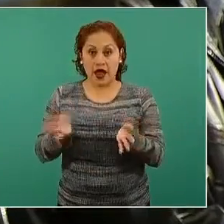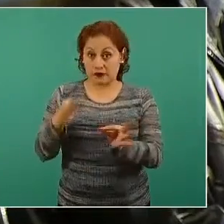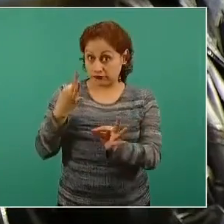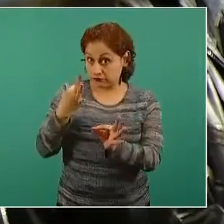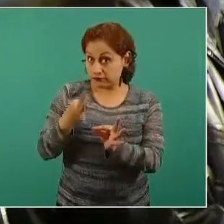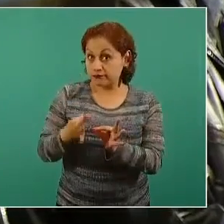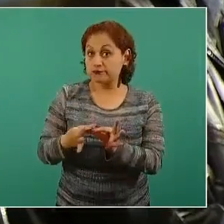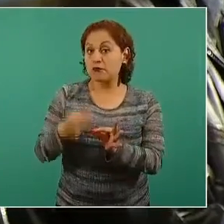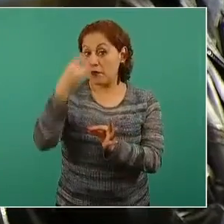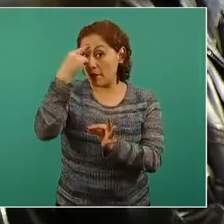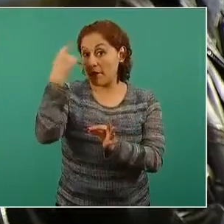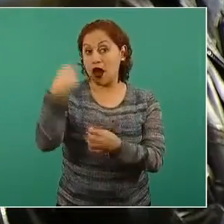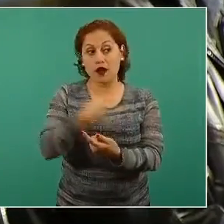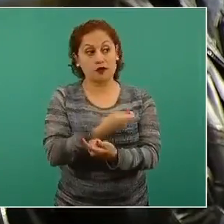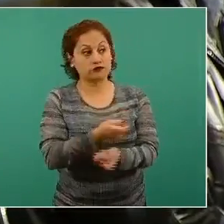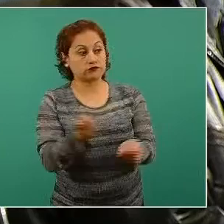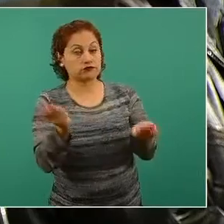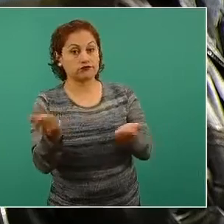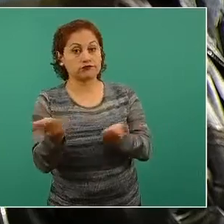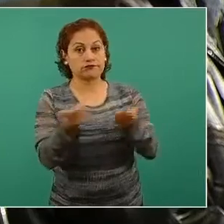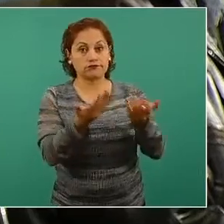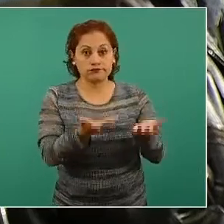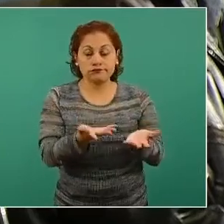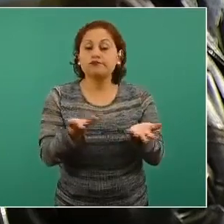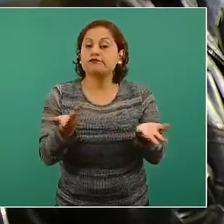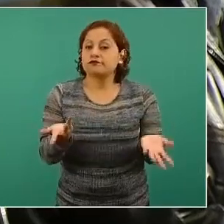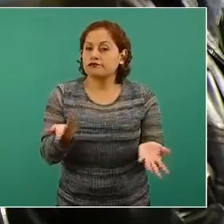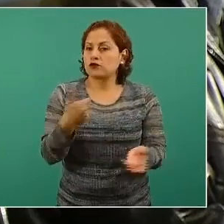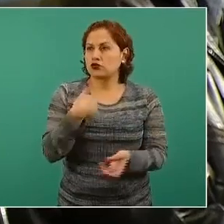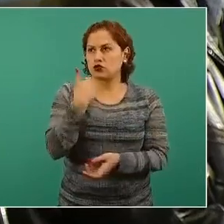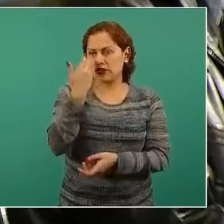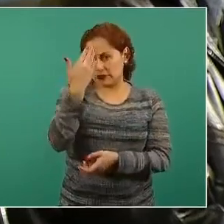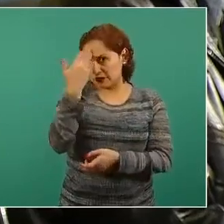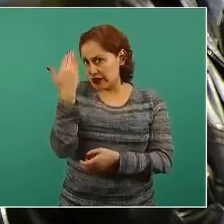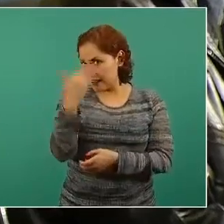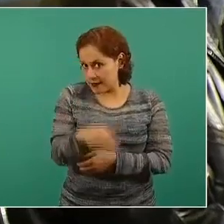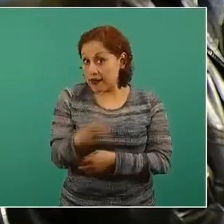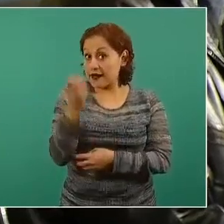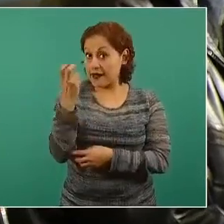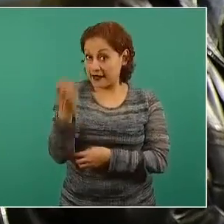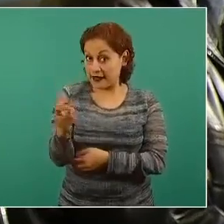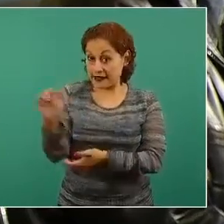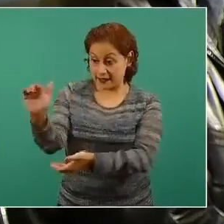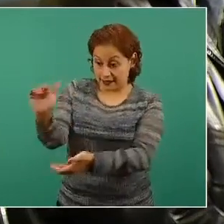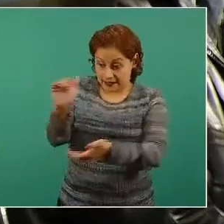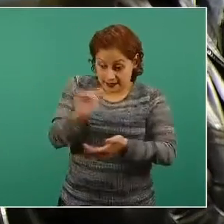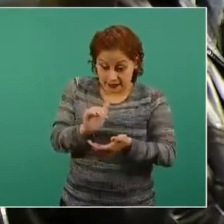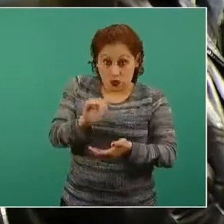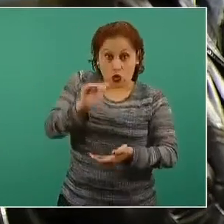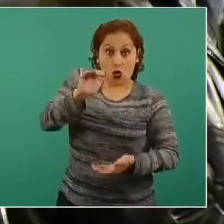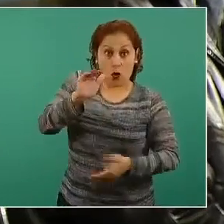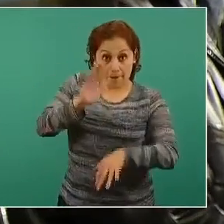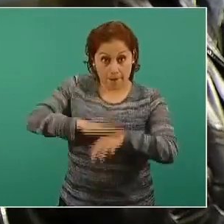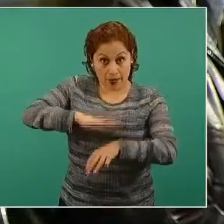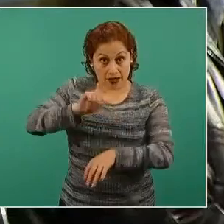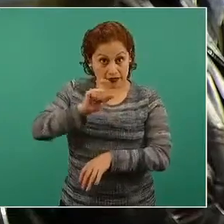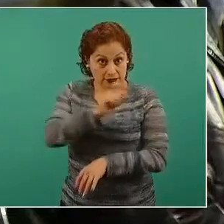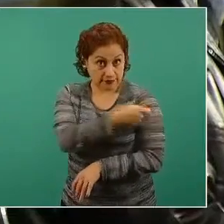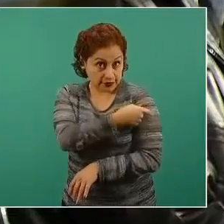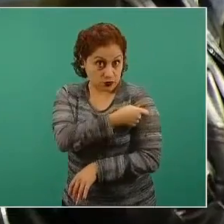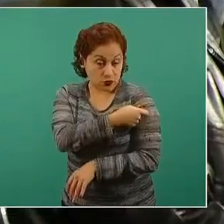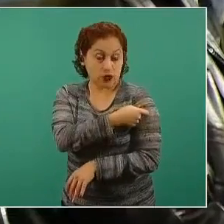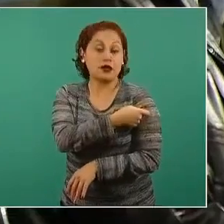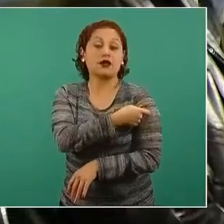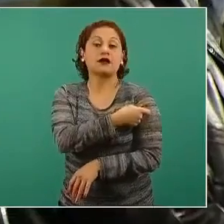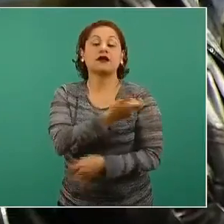aplicarse. Entonces, esto significaría un aumento en la distribución y en el suministro de vacunas.